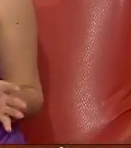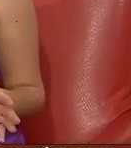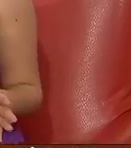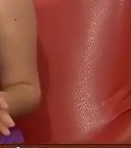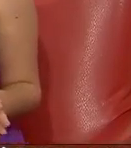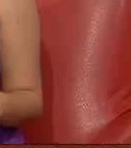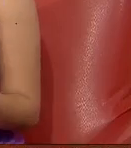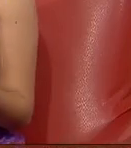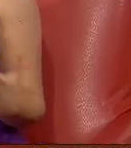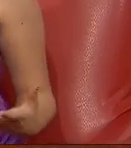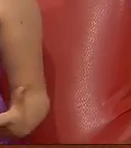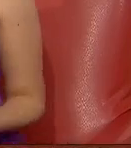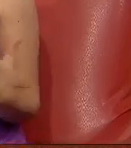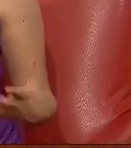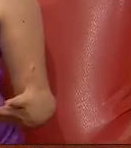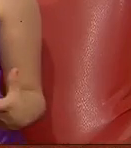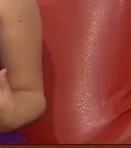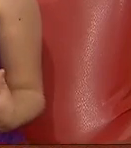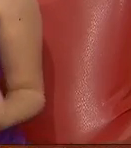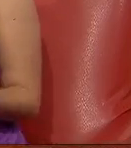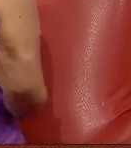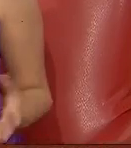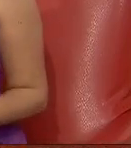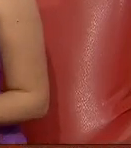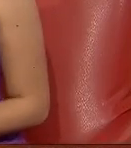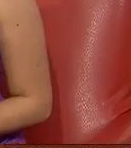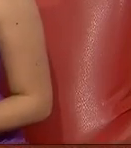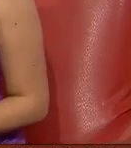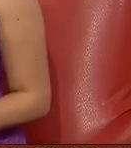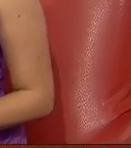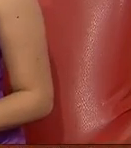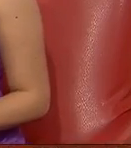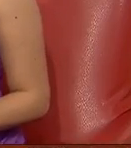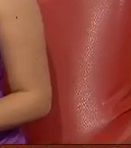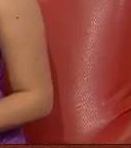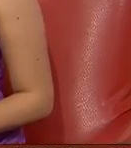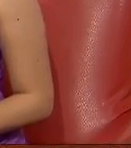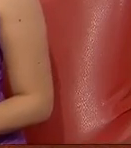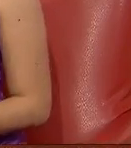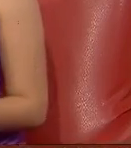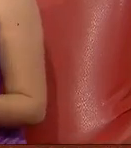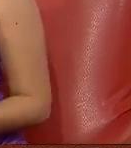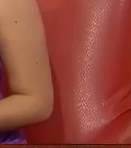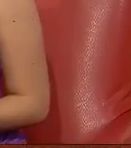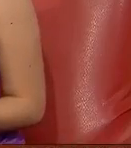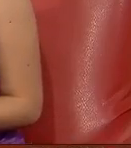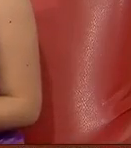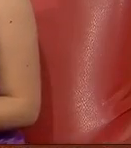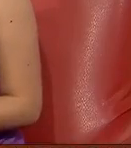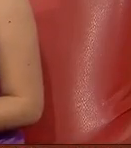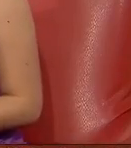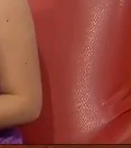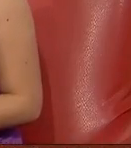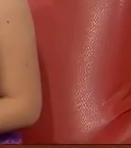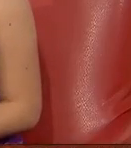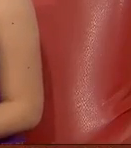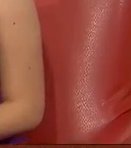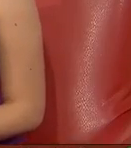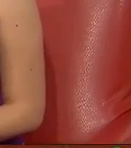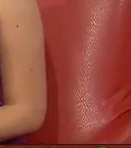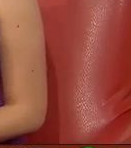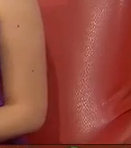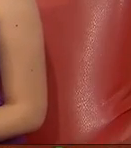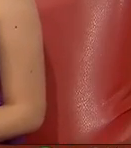el día, decenas de usuarios, cientos de usuarios, podría decir, de esta aplicación Uber